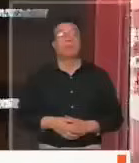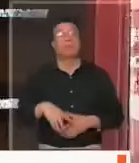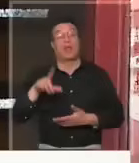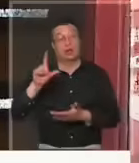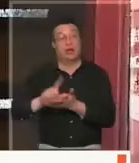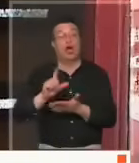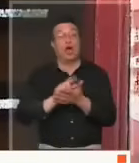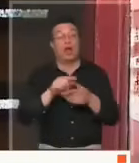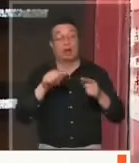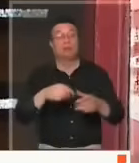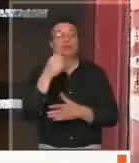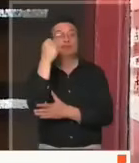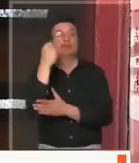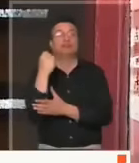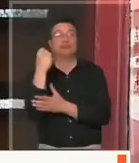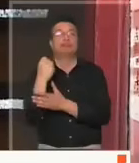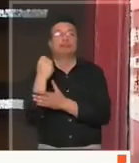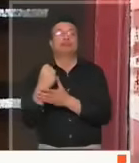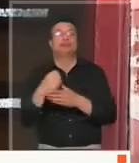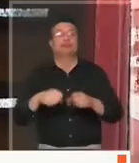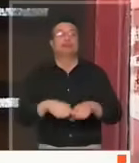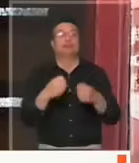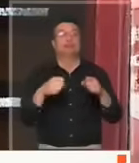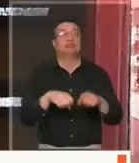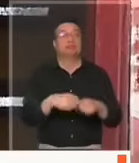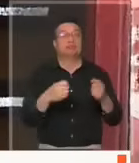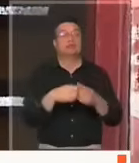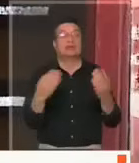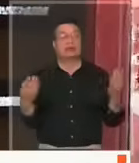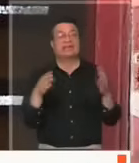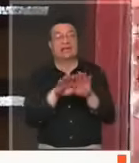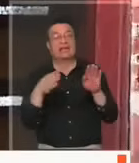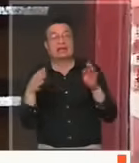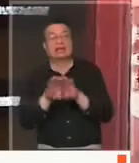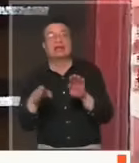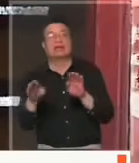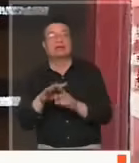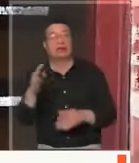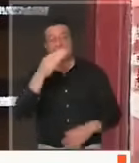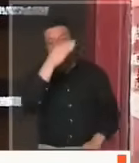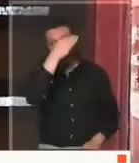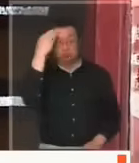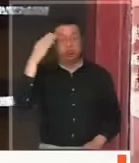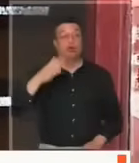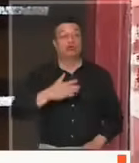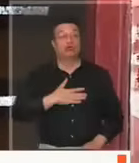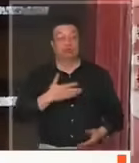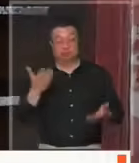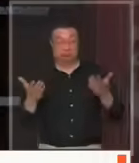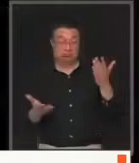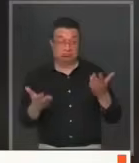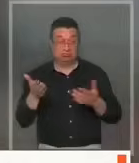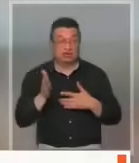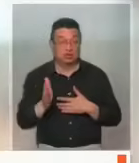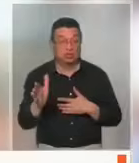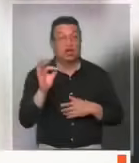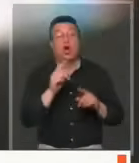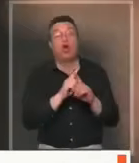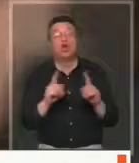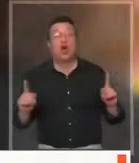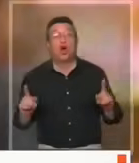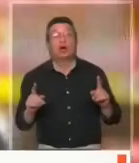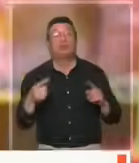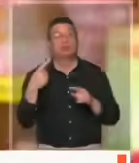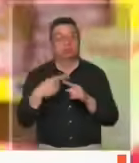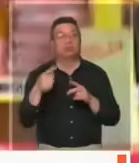acá muriendo de a poco, se están destruyendo porque están cerrando, ya no dan más. Yo, de hecho, estoy evaluando si puedo seguir acá. La seguidilla